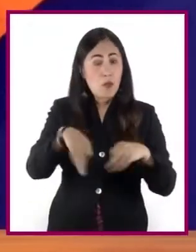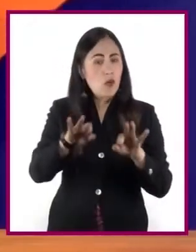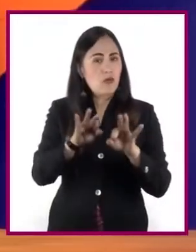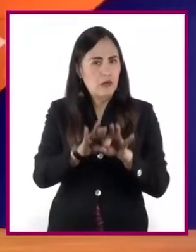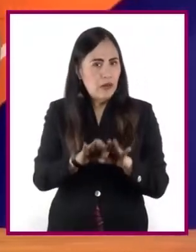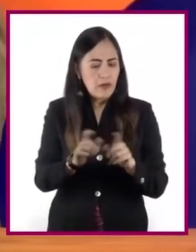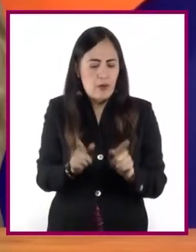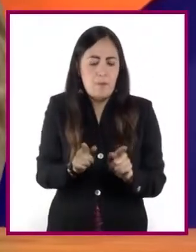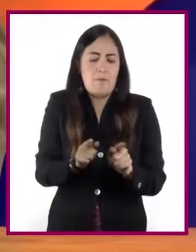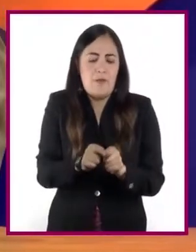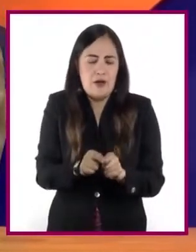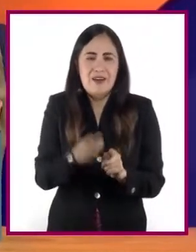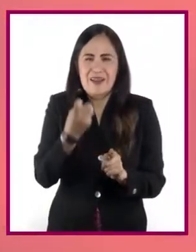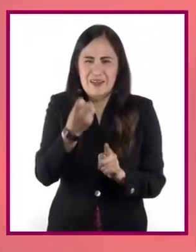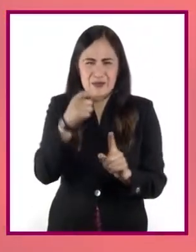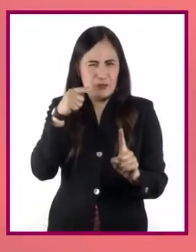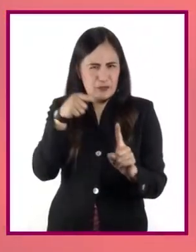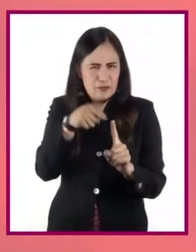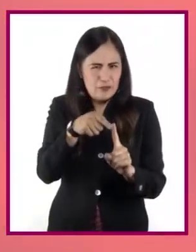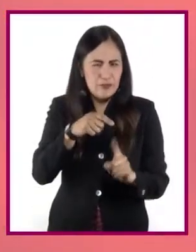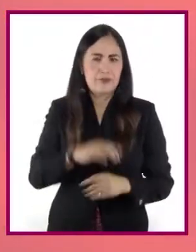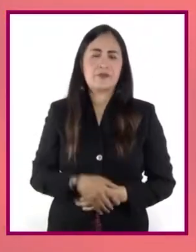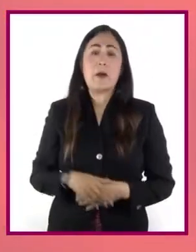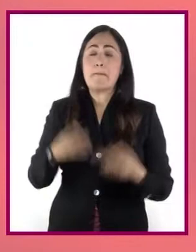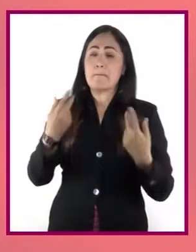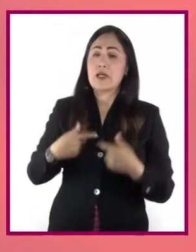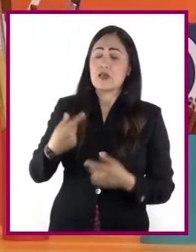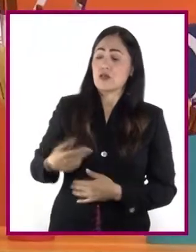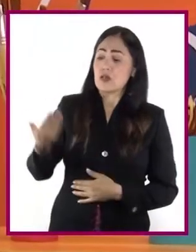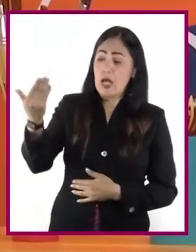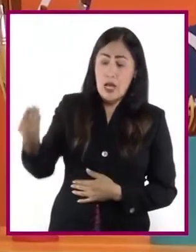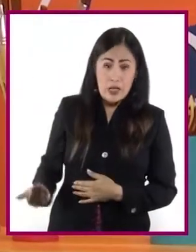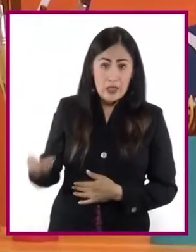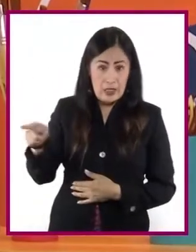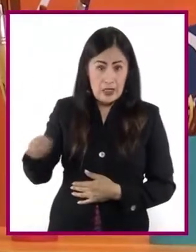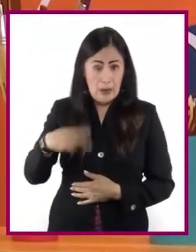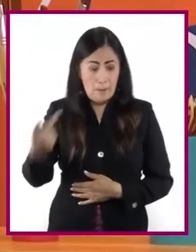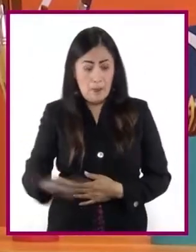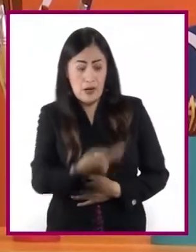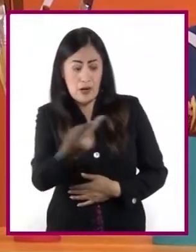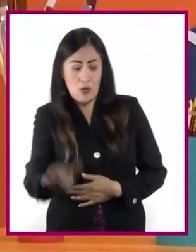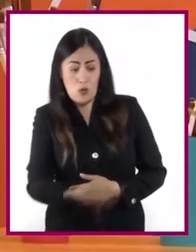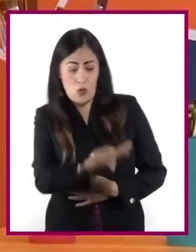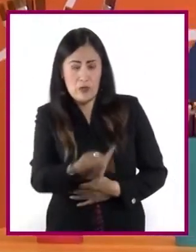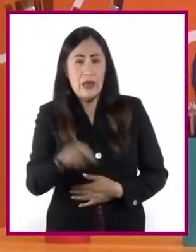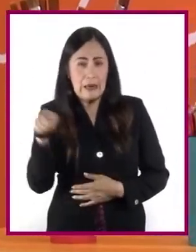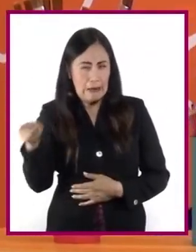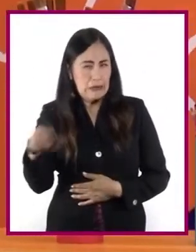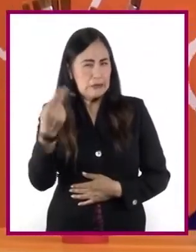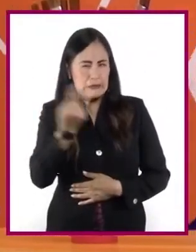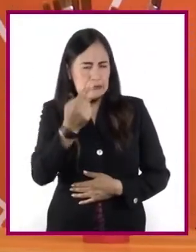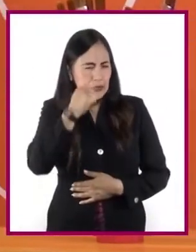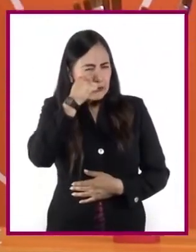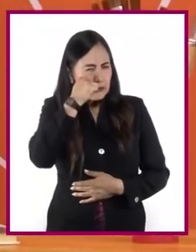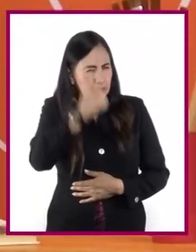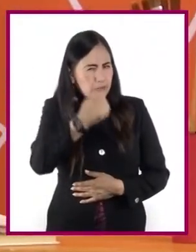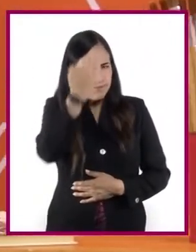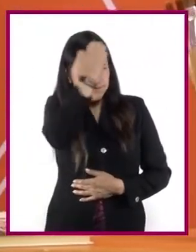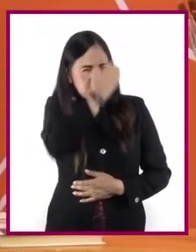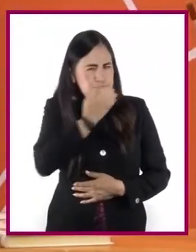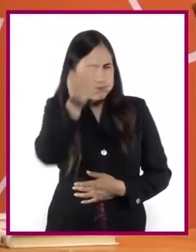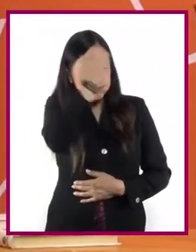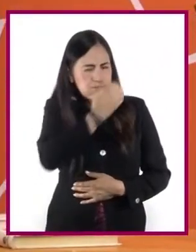que deseo hacer énfasis. Quien entrevista debe ser muy buen observador. Mirar